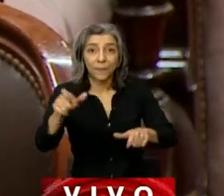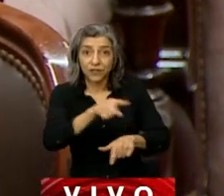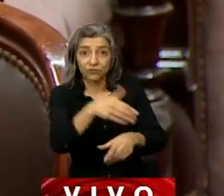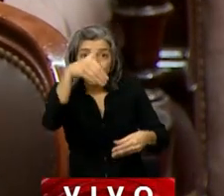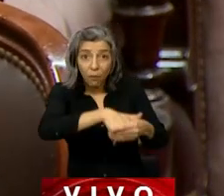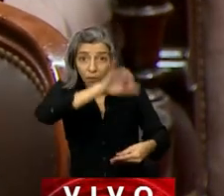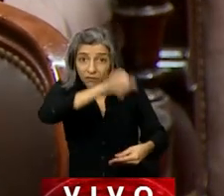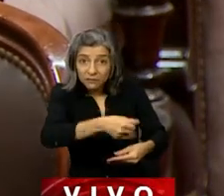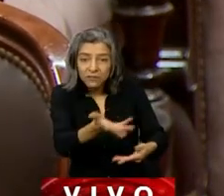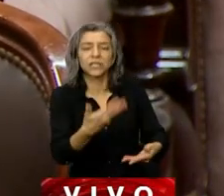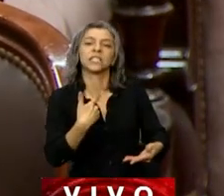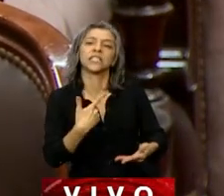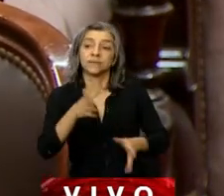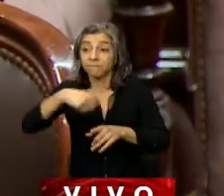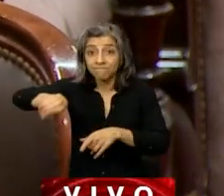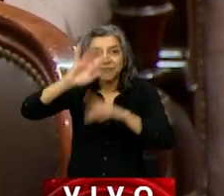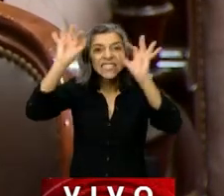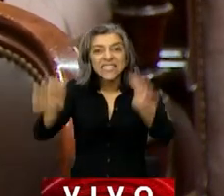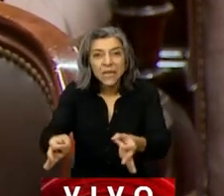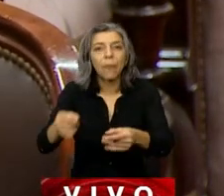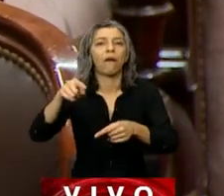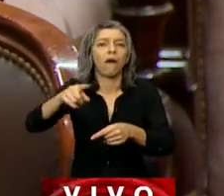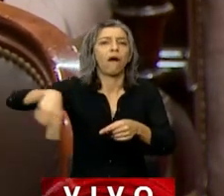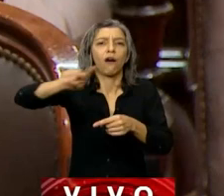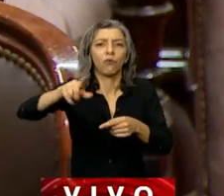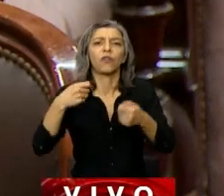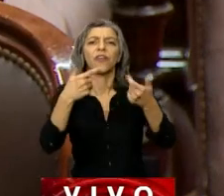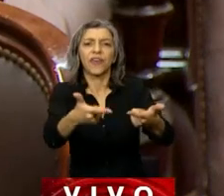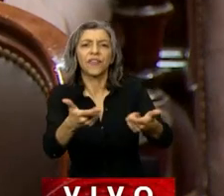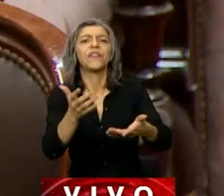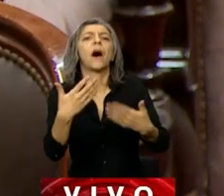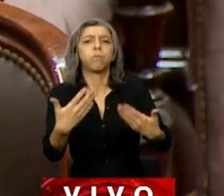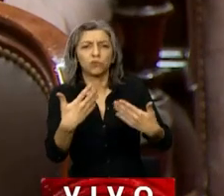tal deshonra sepan que están siendo destinatarios